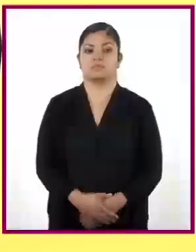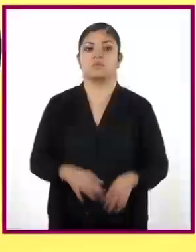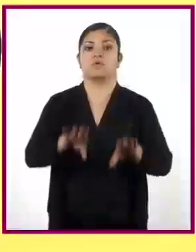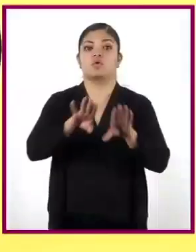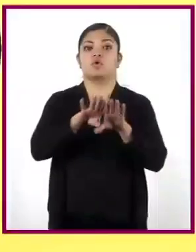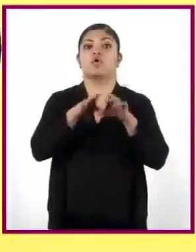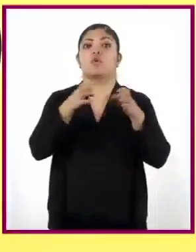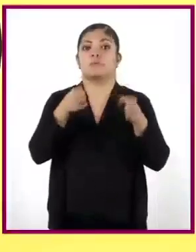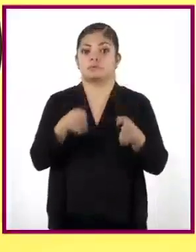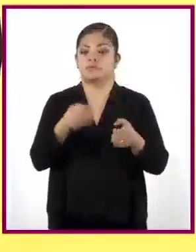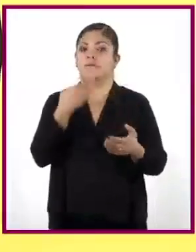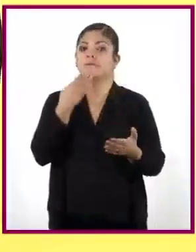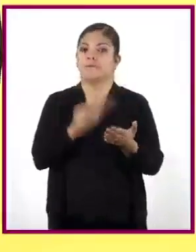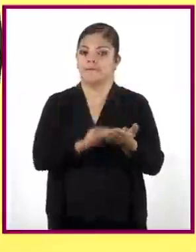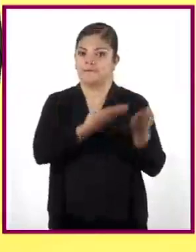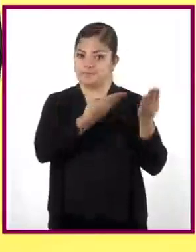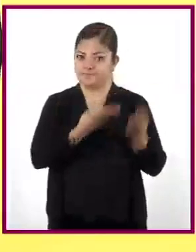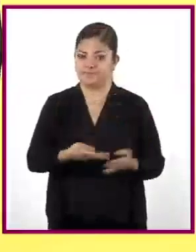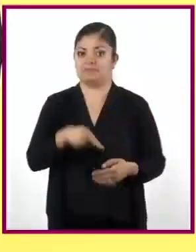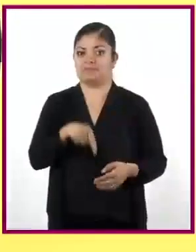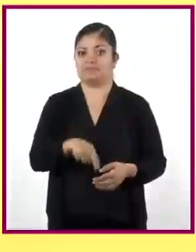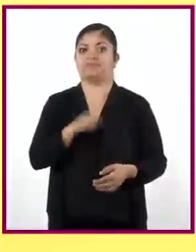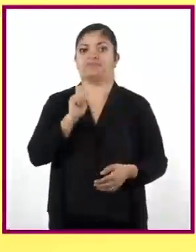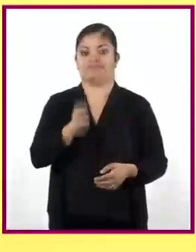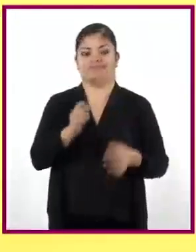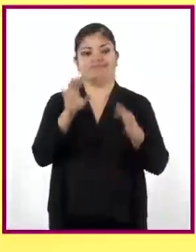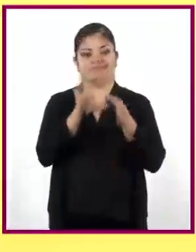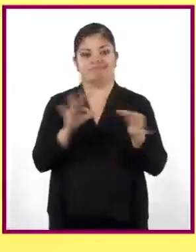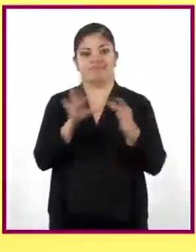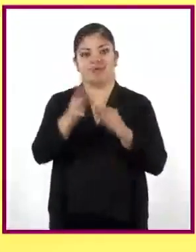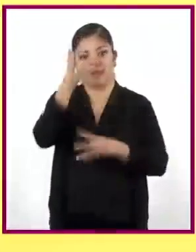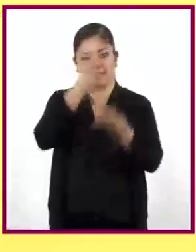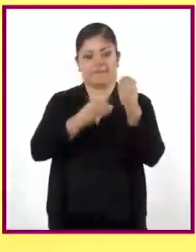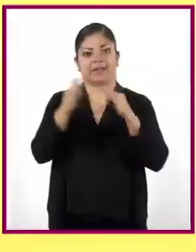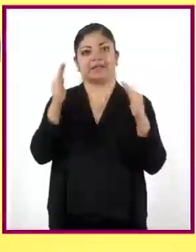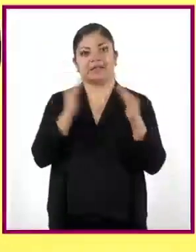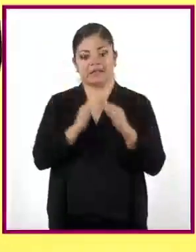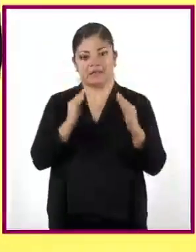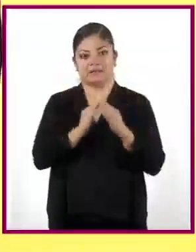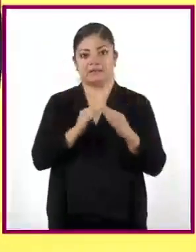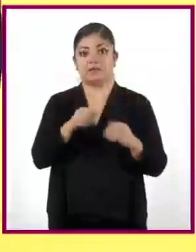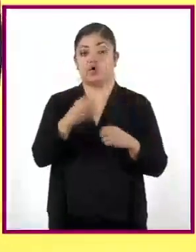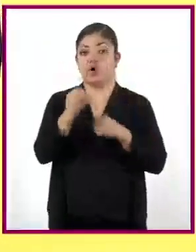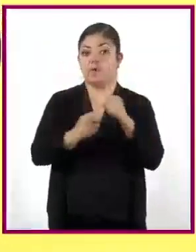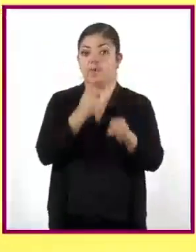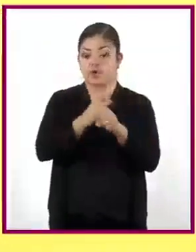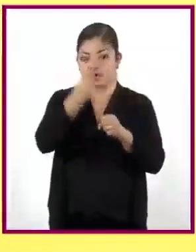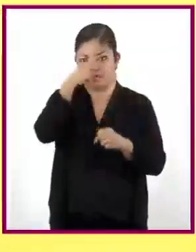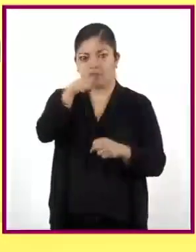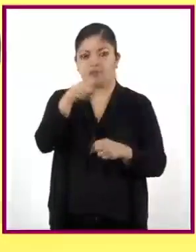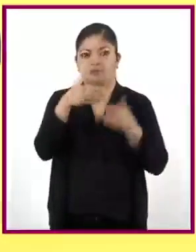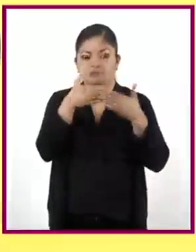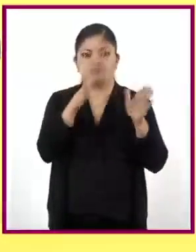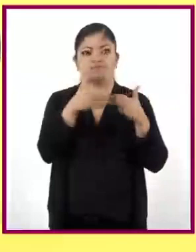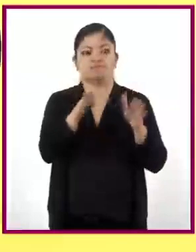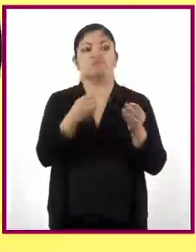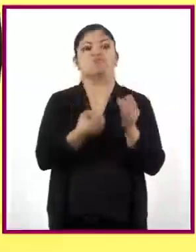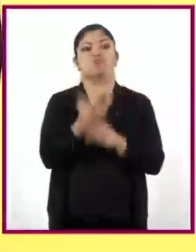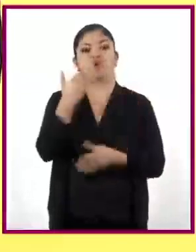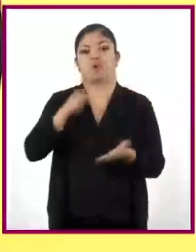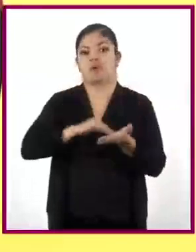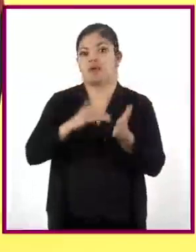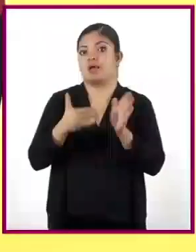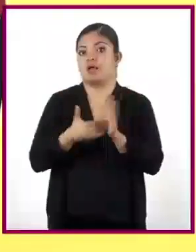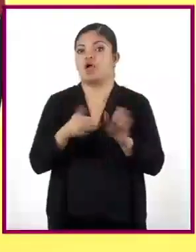¿Cómo están? Bienvenidas y bienvenidos a esta sesión de Aprende en Casa. Una oportunidad para que descubran nuevas estrategias de aprendizaje